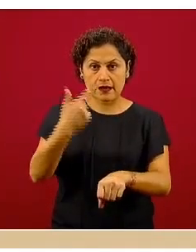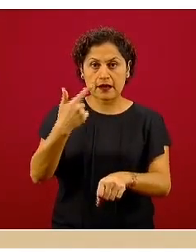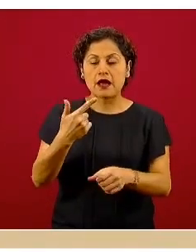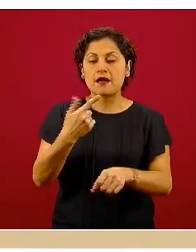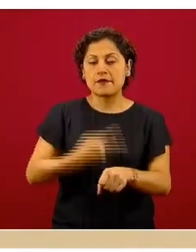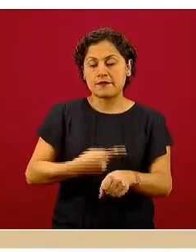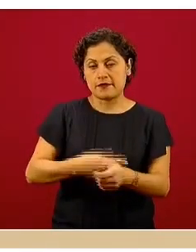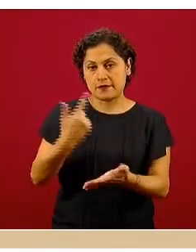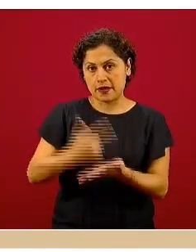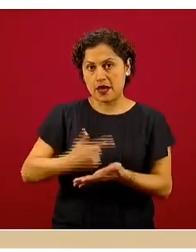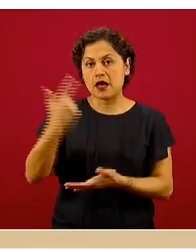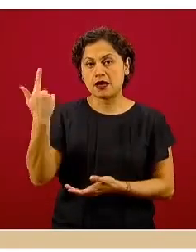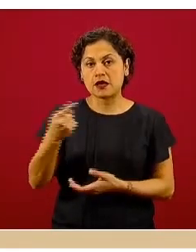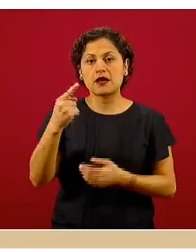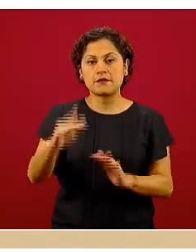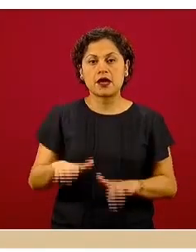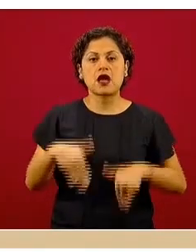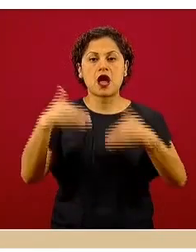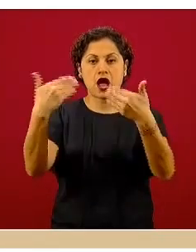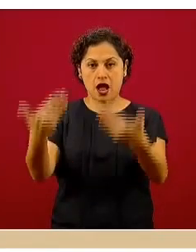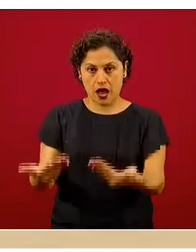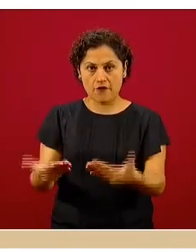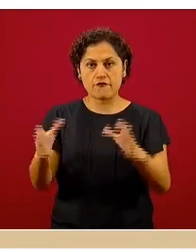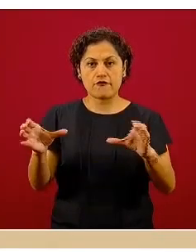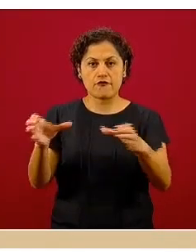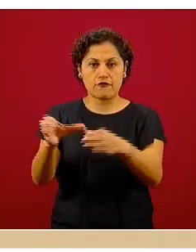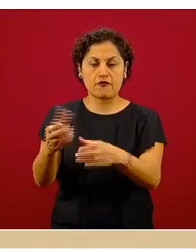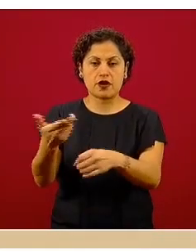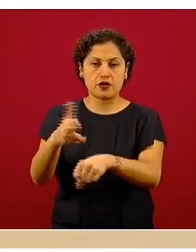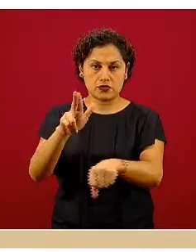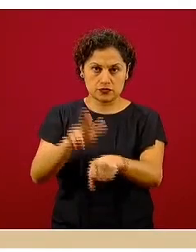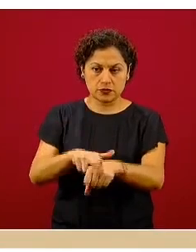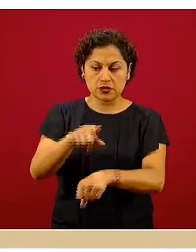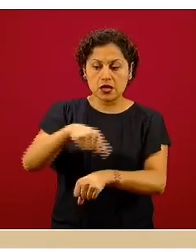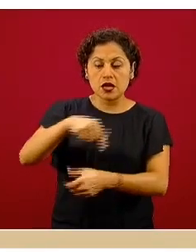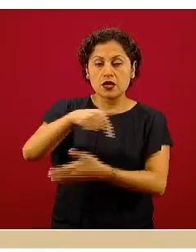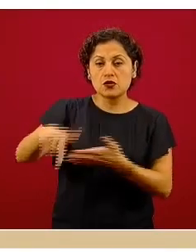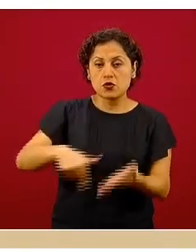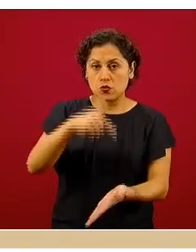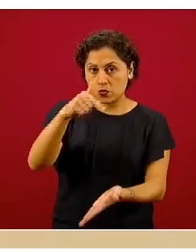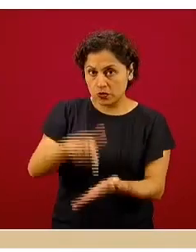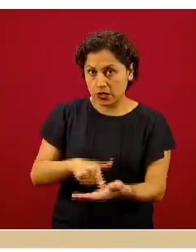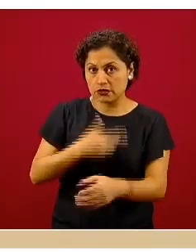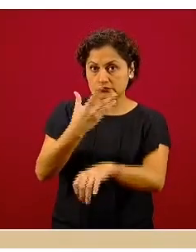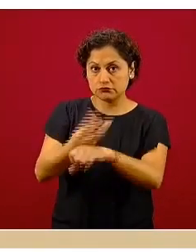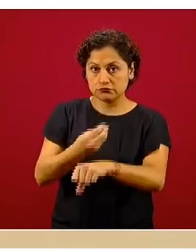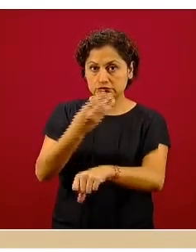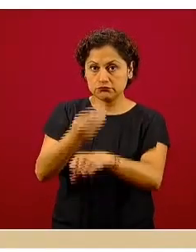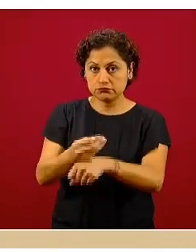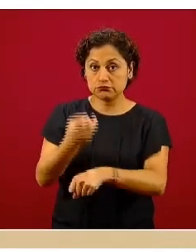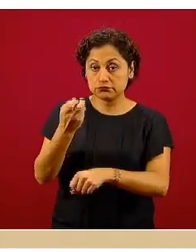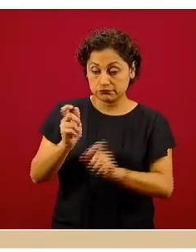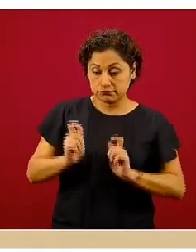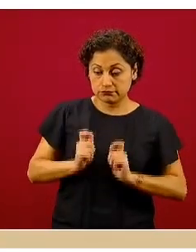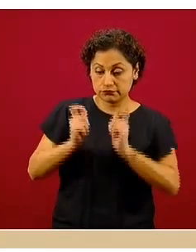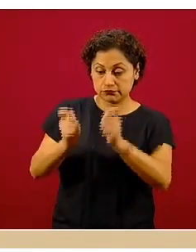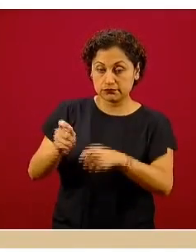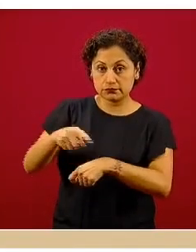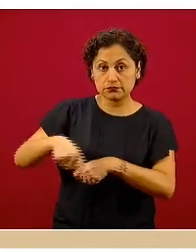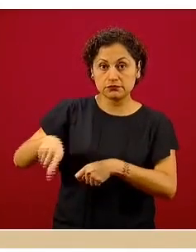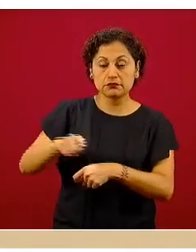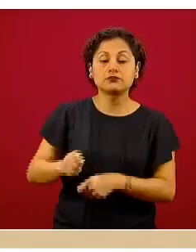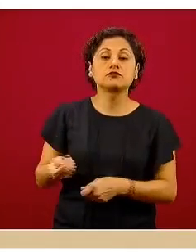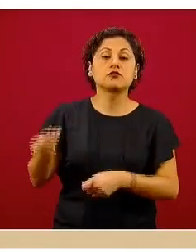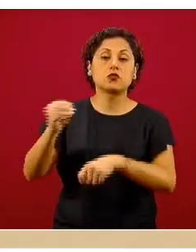Son pisos, medios pisos o áreas que en su momento se reconvirtieron y son camas a las que se les dotó de un ventilador y